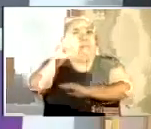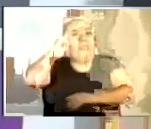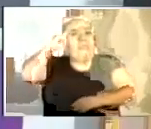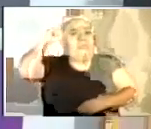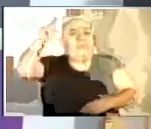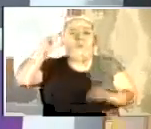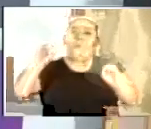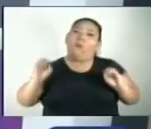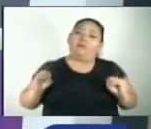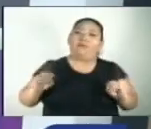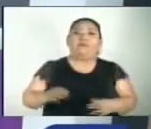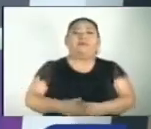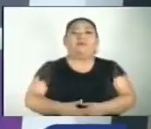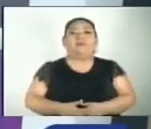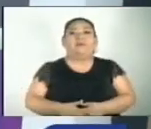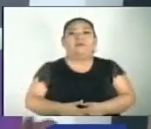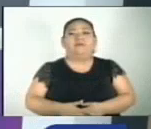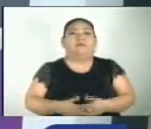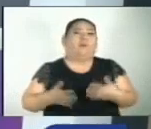algún